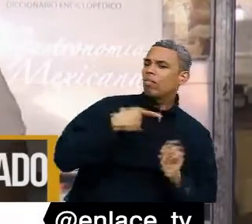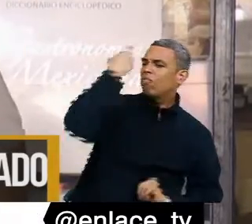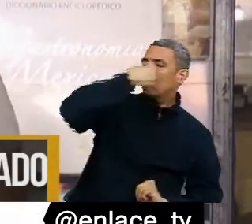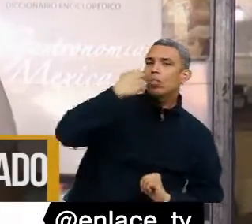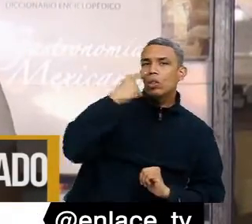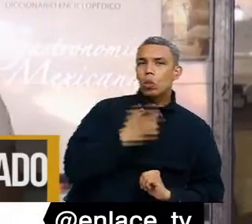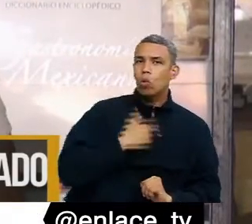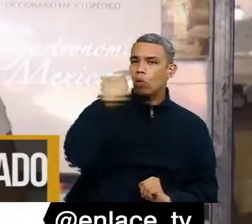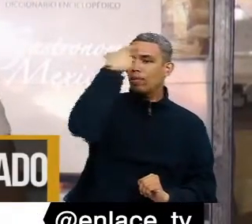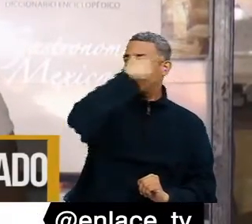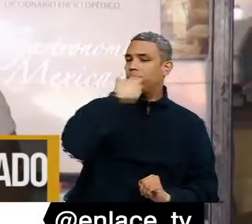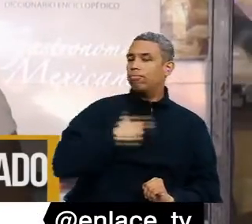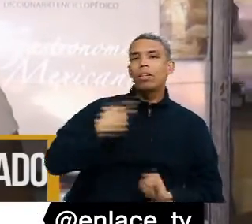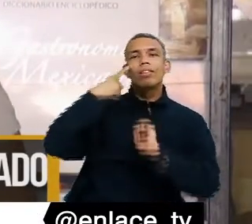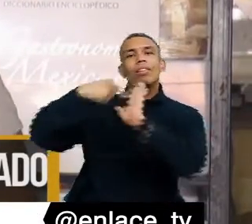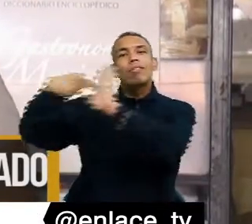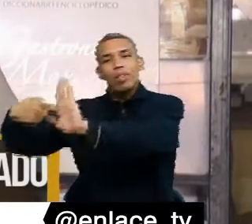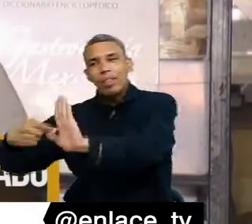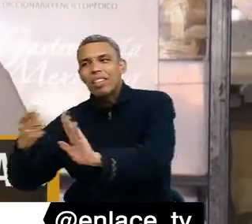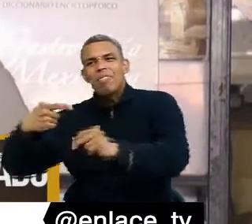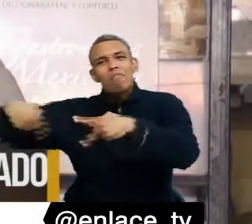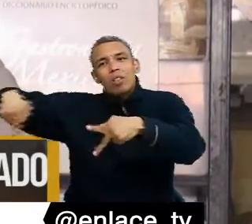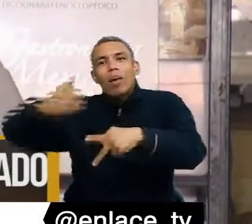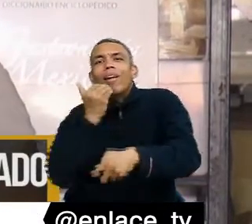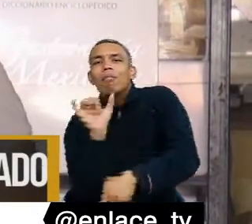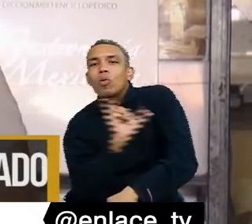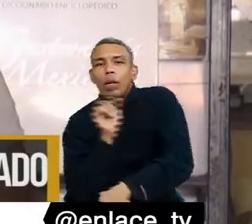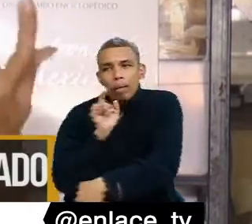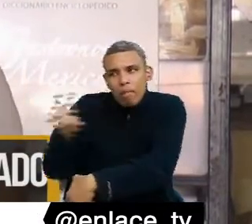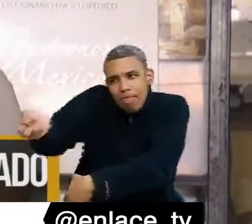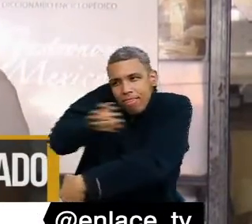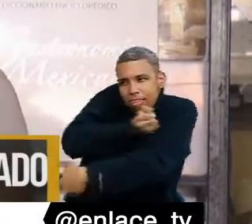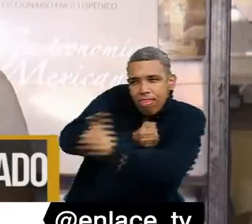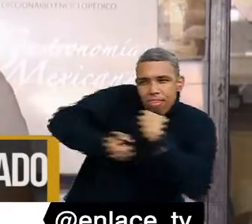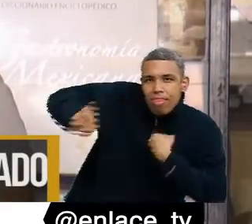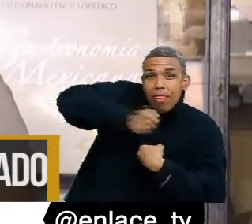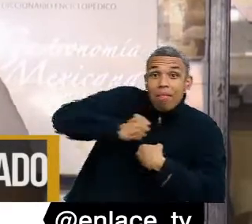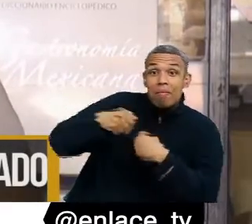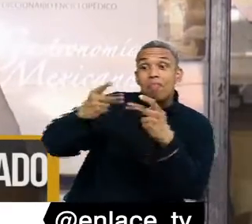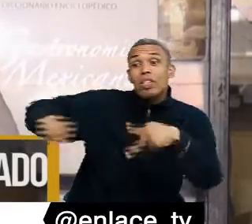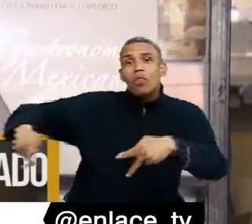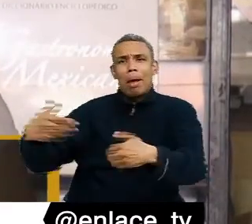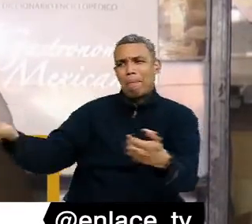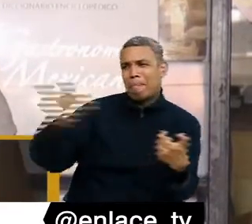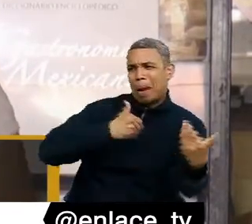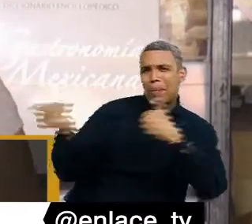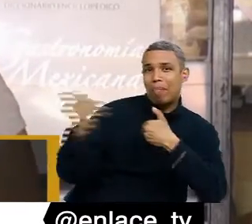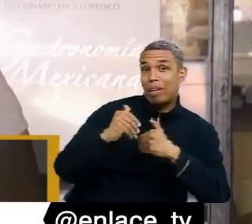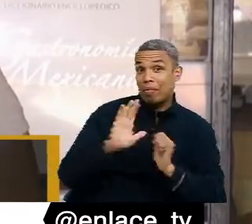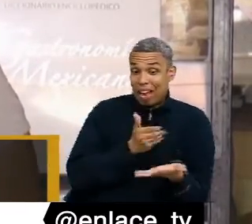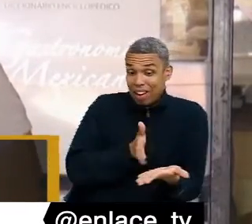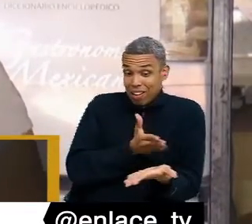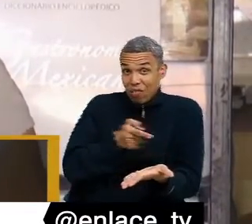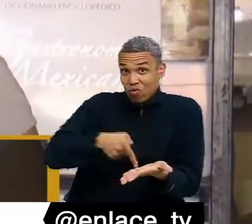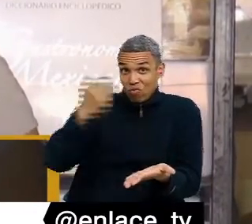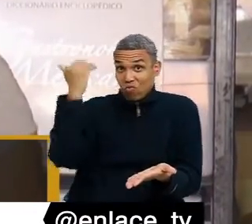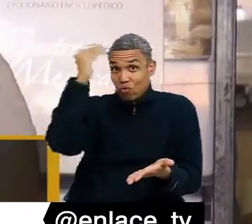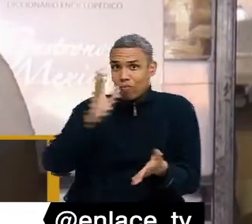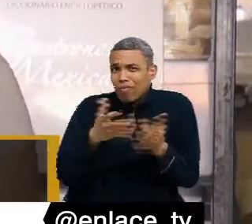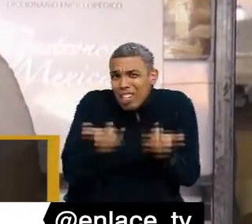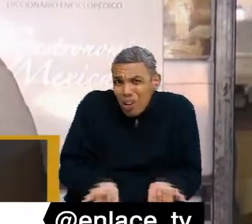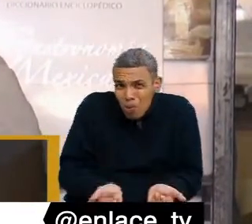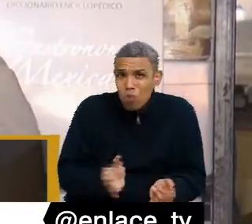quiero invitarlos para que conozcan este libro. De por sí es un libro que se está vendiendo súper bien, y para que mejoremos, lógicamente. Yo pienso que en estos momentos de,